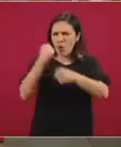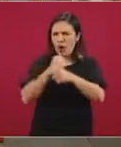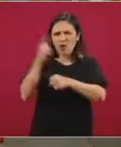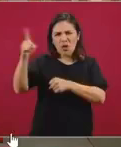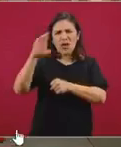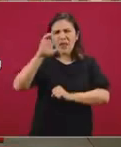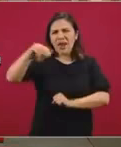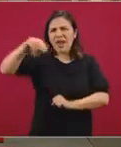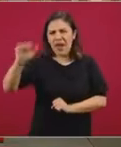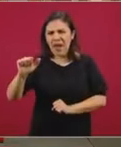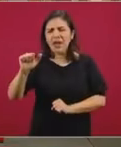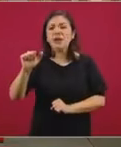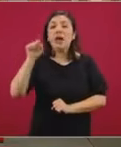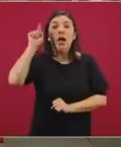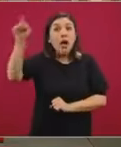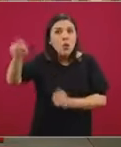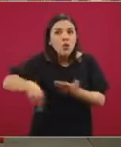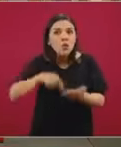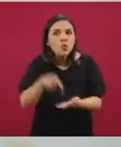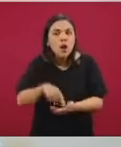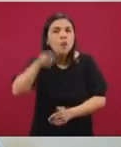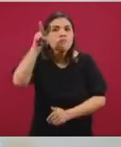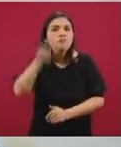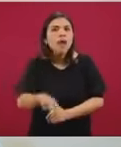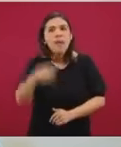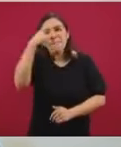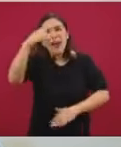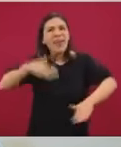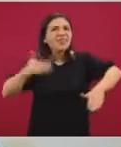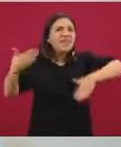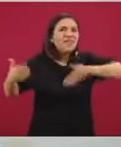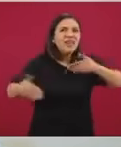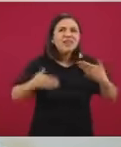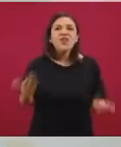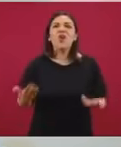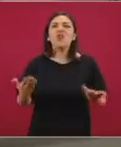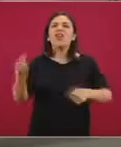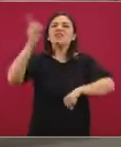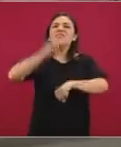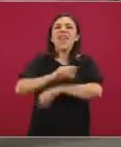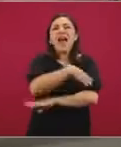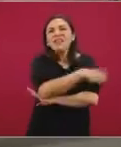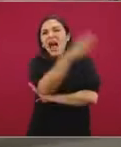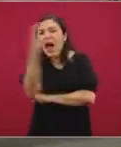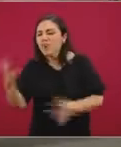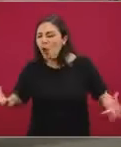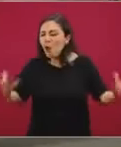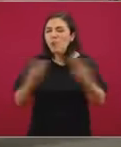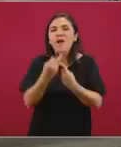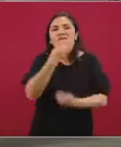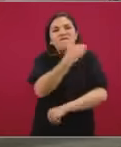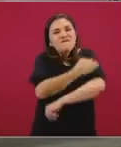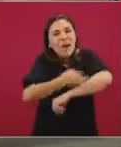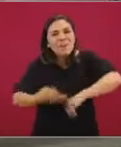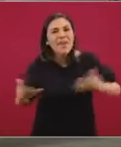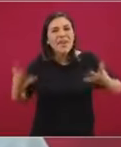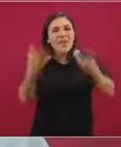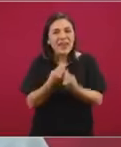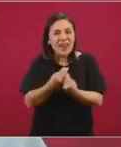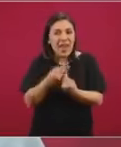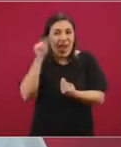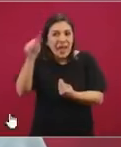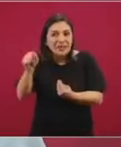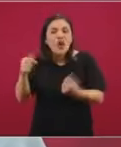las Artes, era un lugar realmente de diversión, era un lugar de día de campo, de festividad, donde